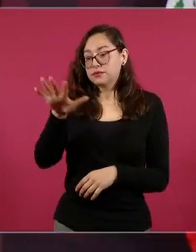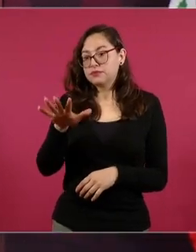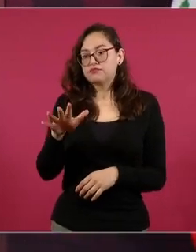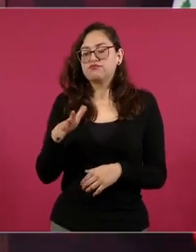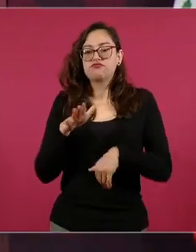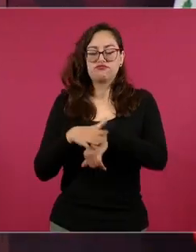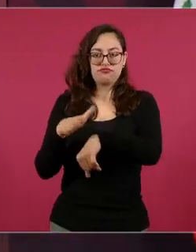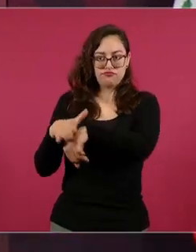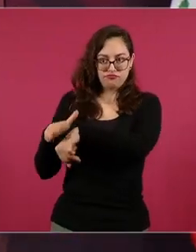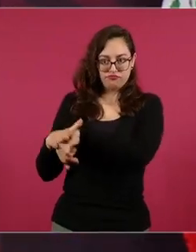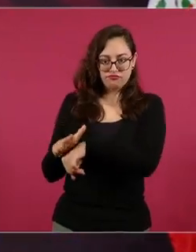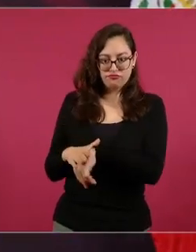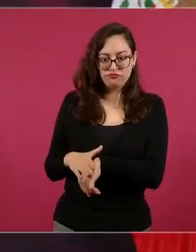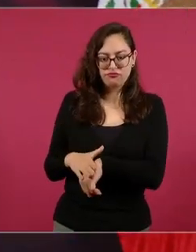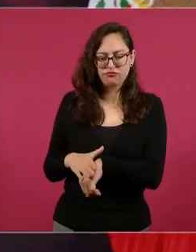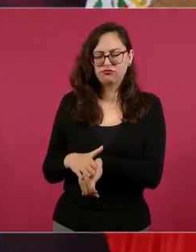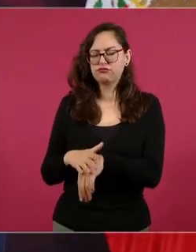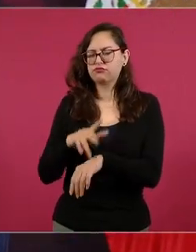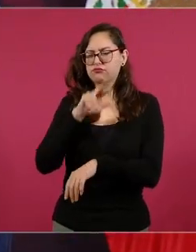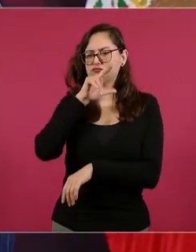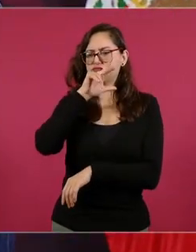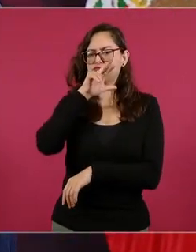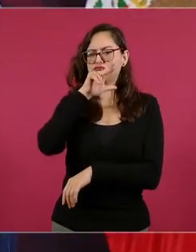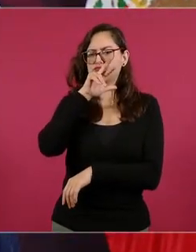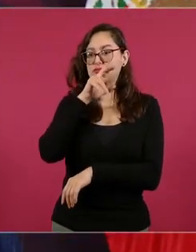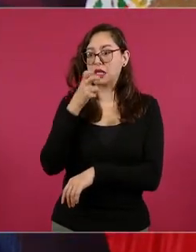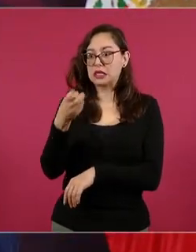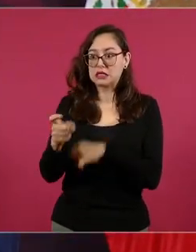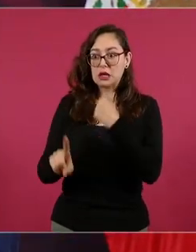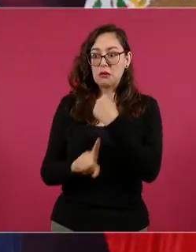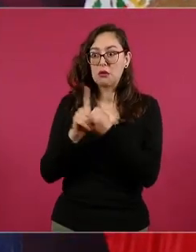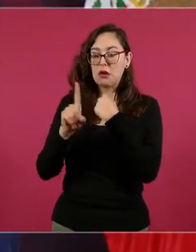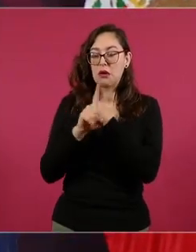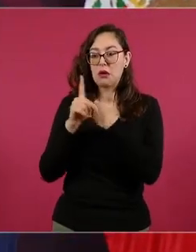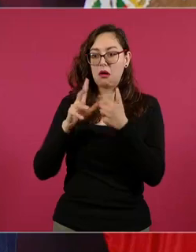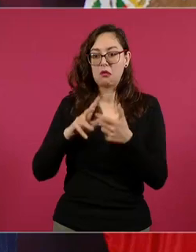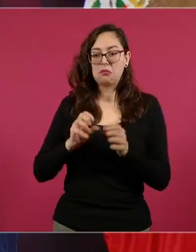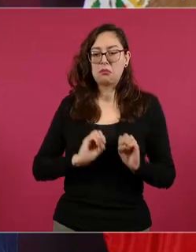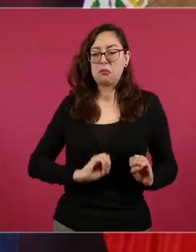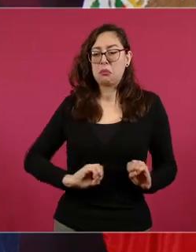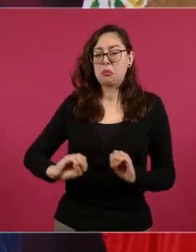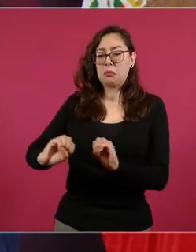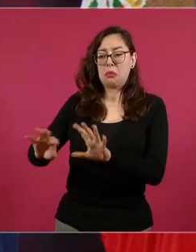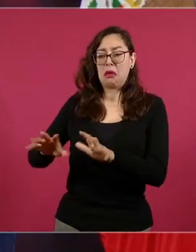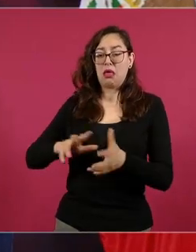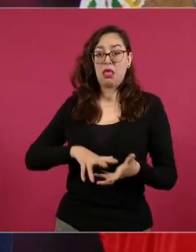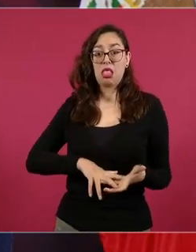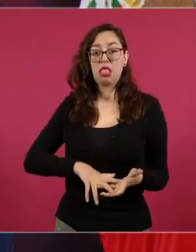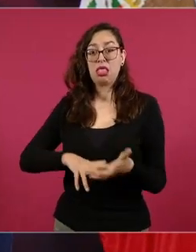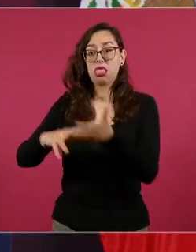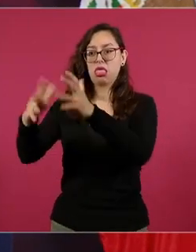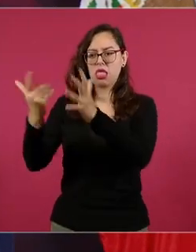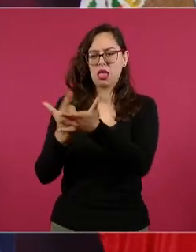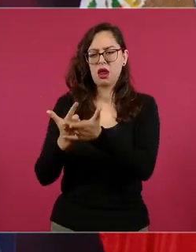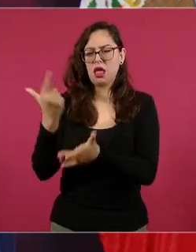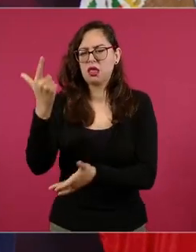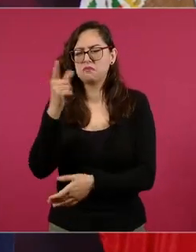no va a escalar el conflicto, vamos a buscar la